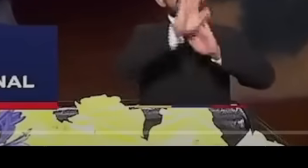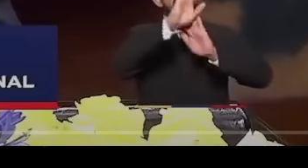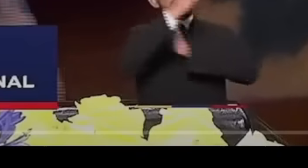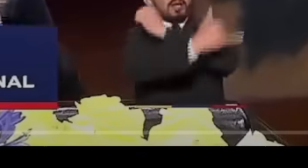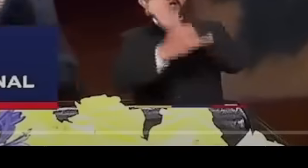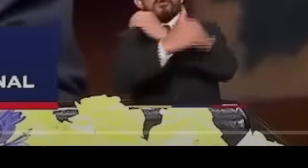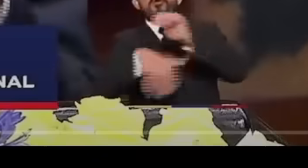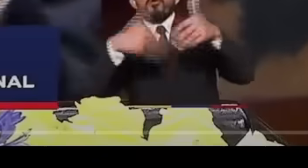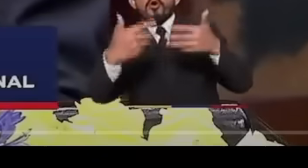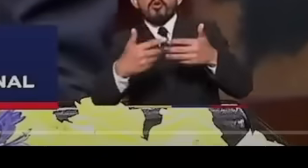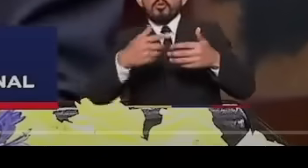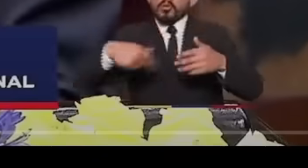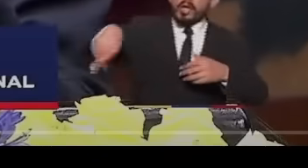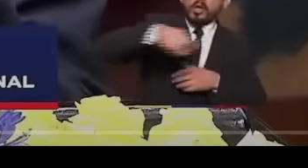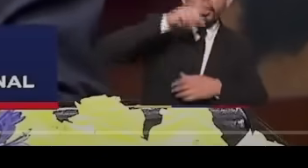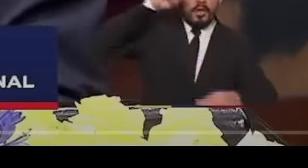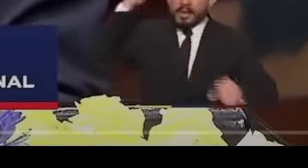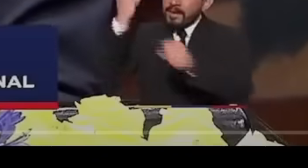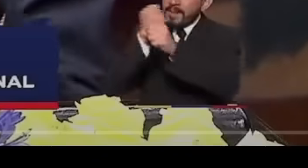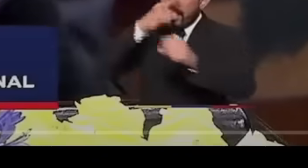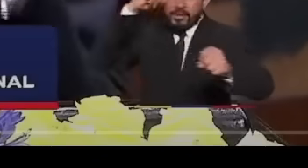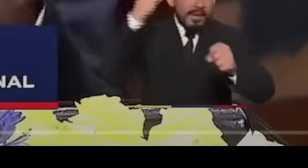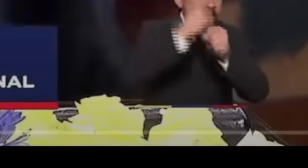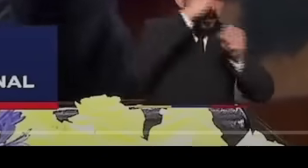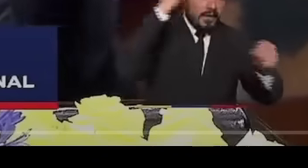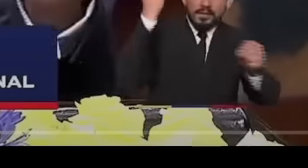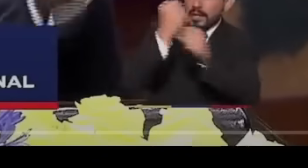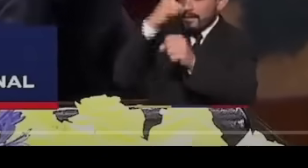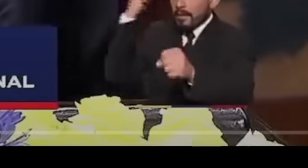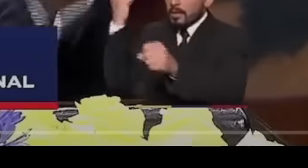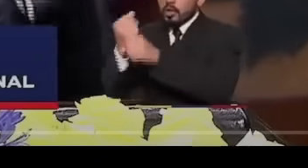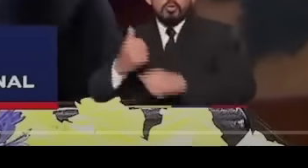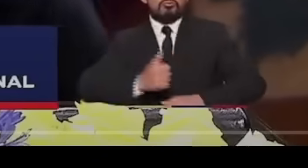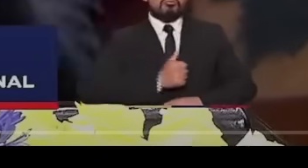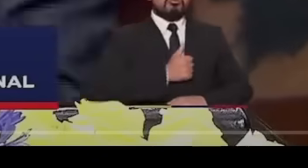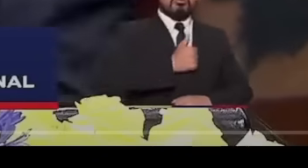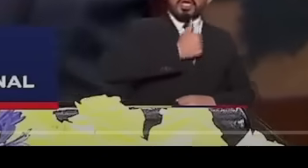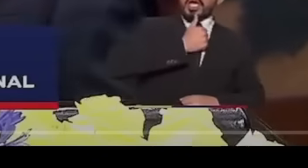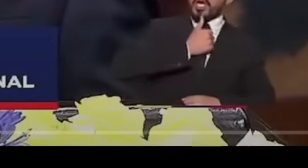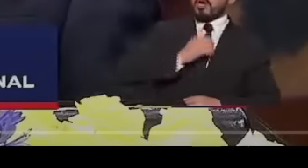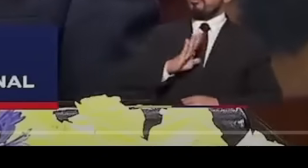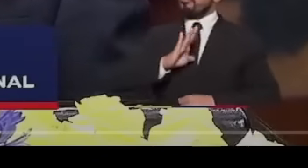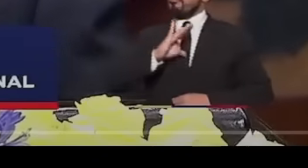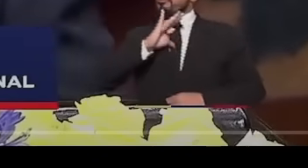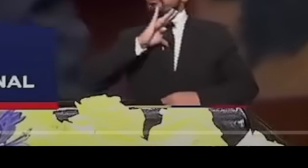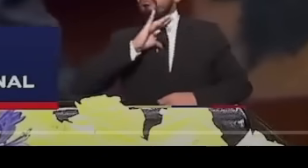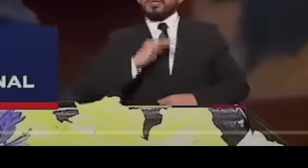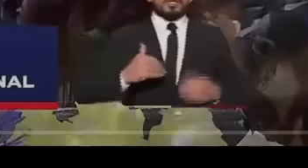construye con el sudor de cada uno de los ciudadanos y no de egos y vanidades de los políticos.